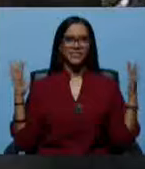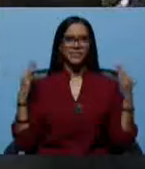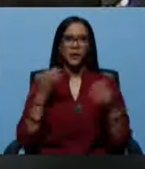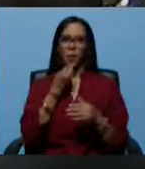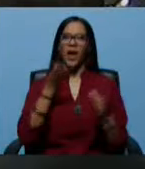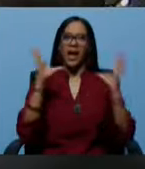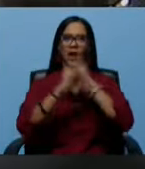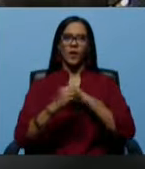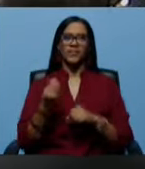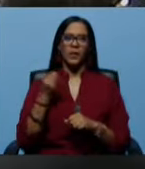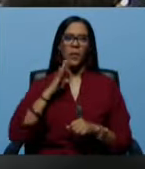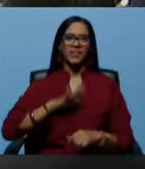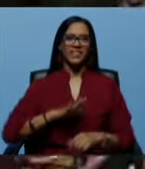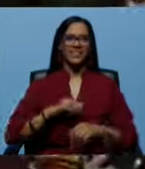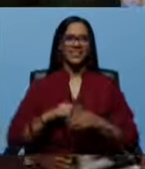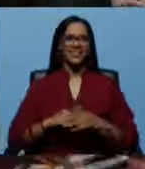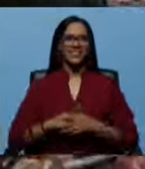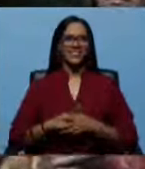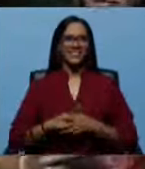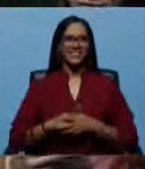Buenas noches, ¿cómo están?